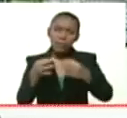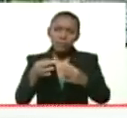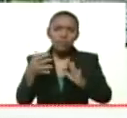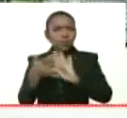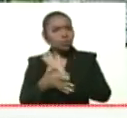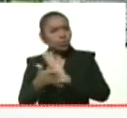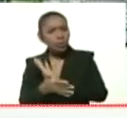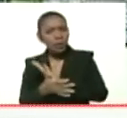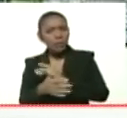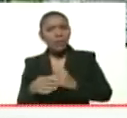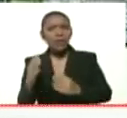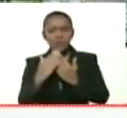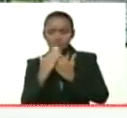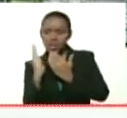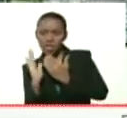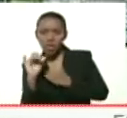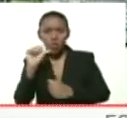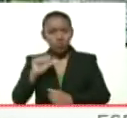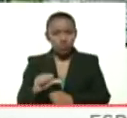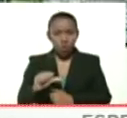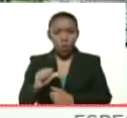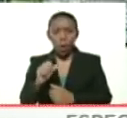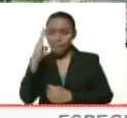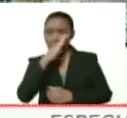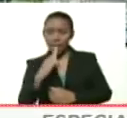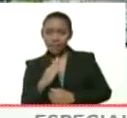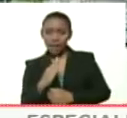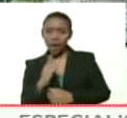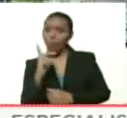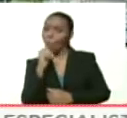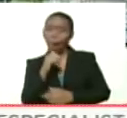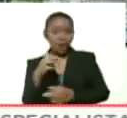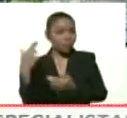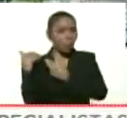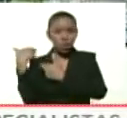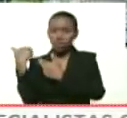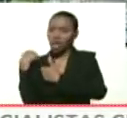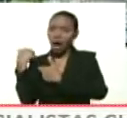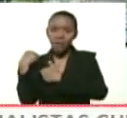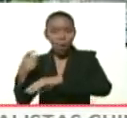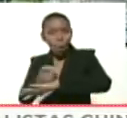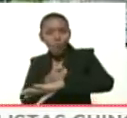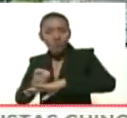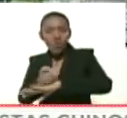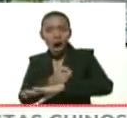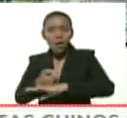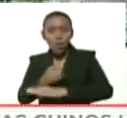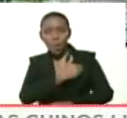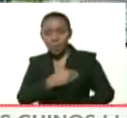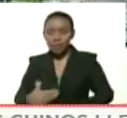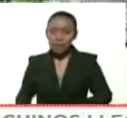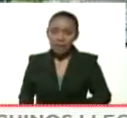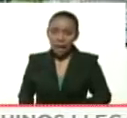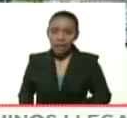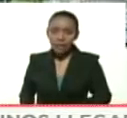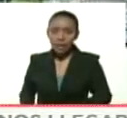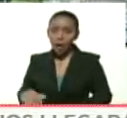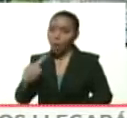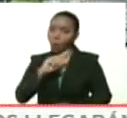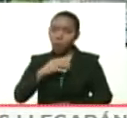vecino del sur, Brasil, que por la irresponsabilidad de su gobierno, de su presidente, no ha